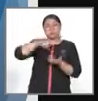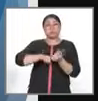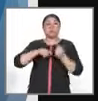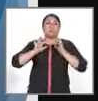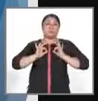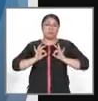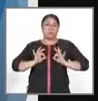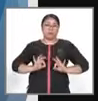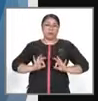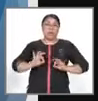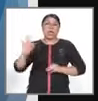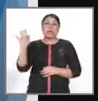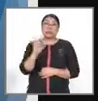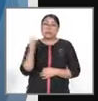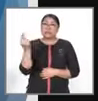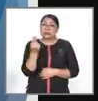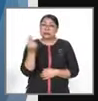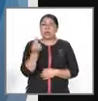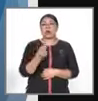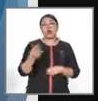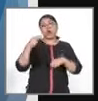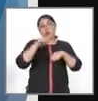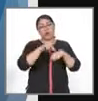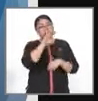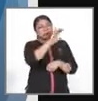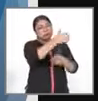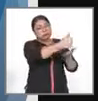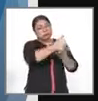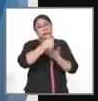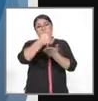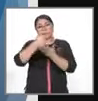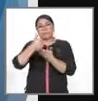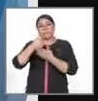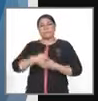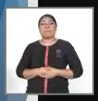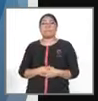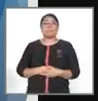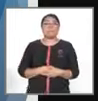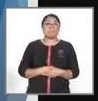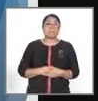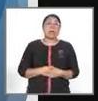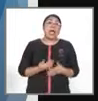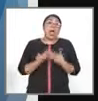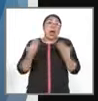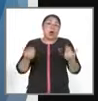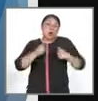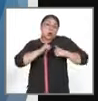especialista algunas otras medidas que han tomado las autoridades es el nuevo reetiquetar